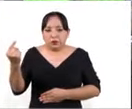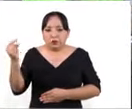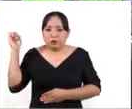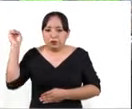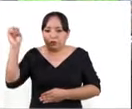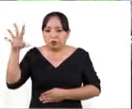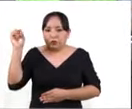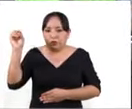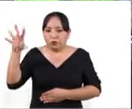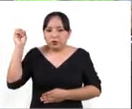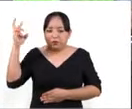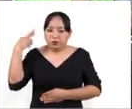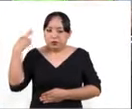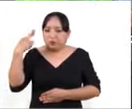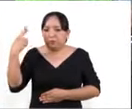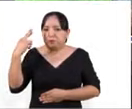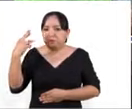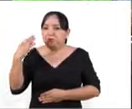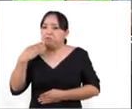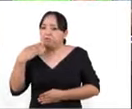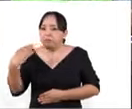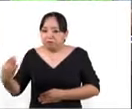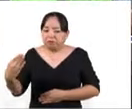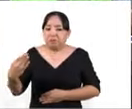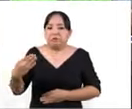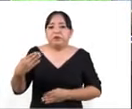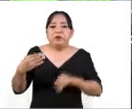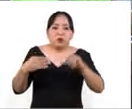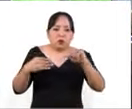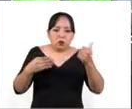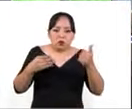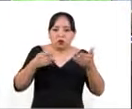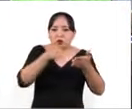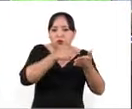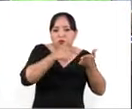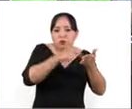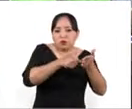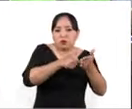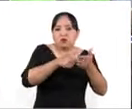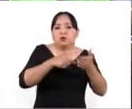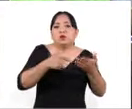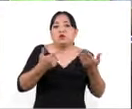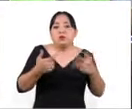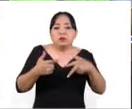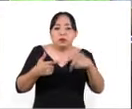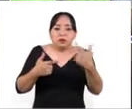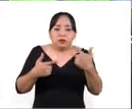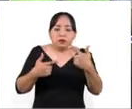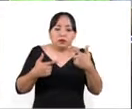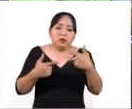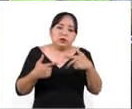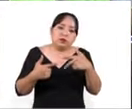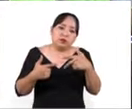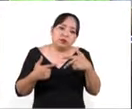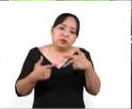puntos en los que tenemos altavoces que reproducen el sonido de alerta sísmica es de 13.860.